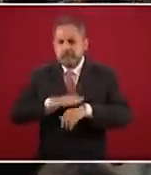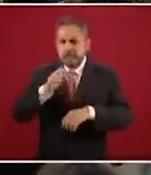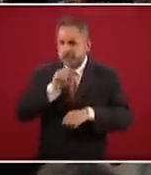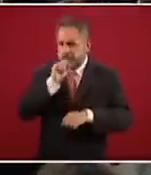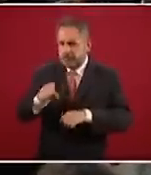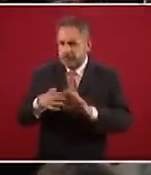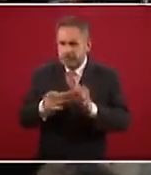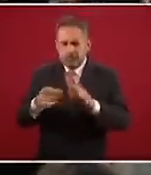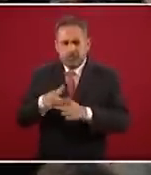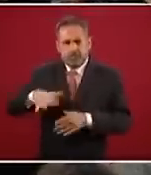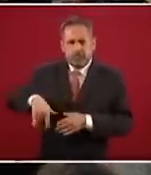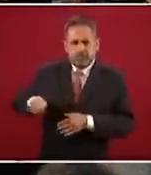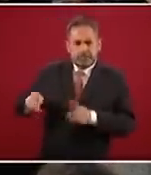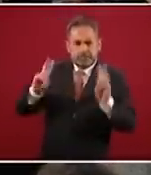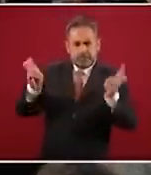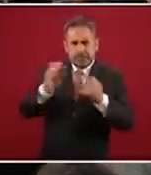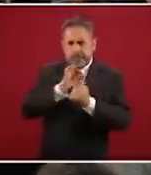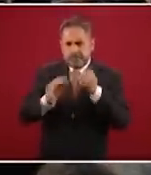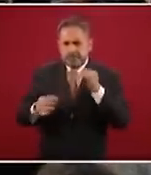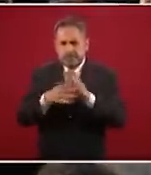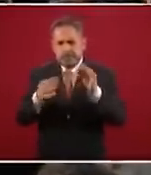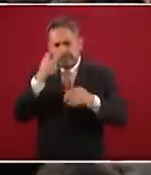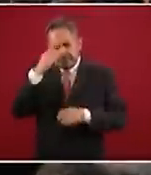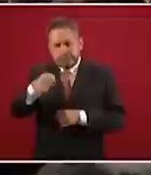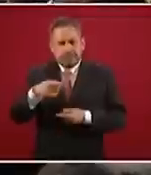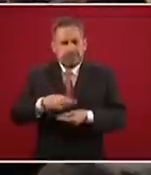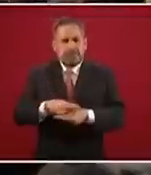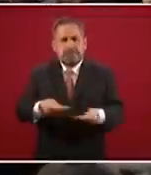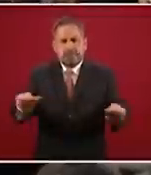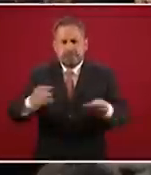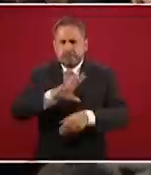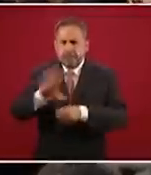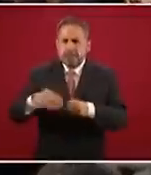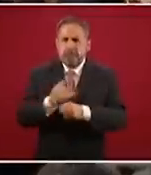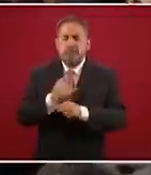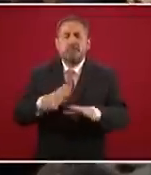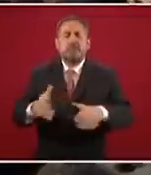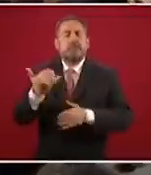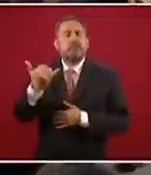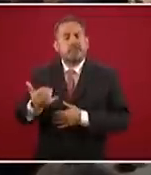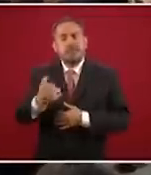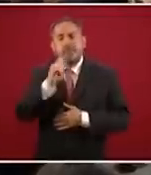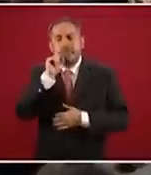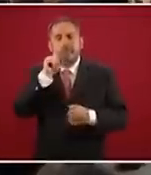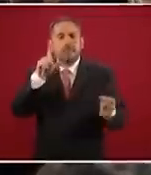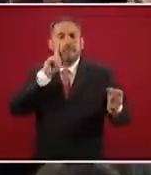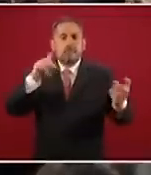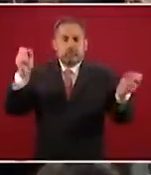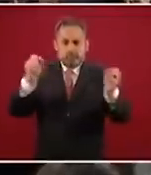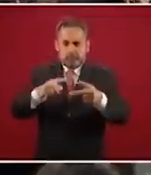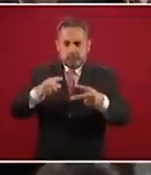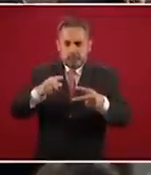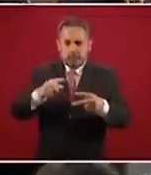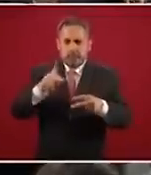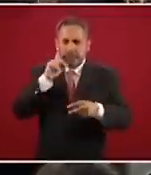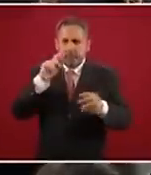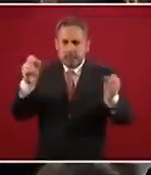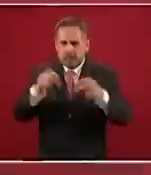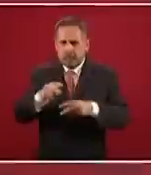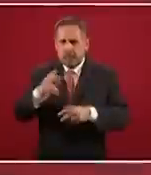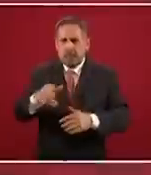este último tema, ¿sí? Para que tengan toda la información. Y nos vemos mañana. ¿Sí?